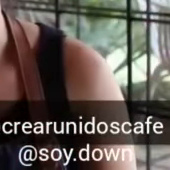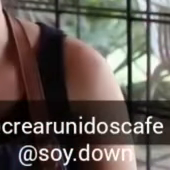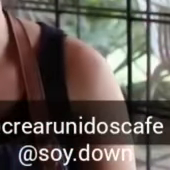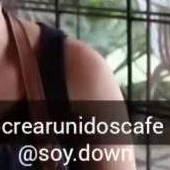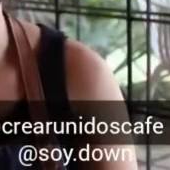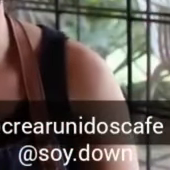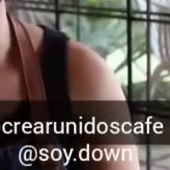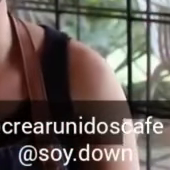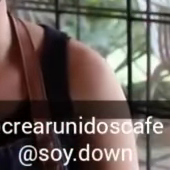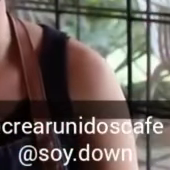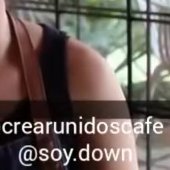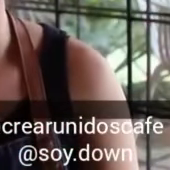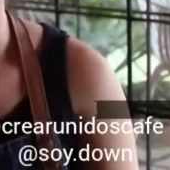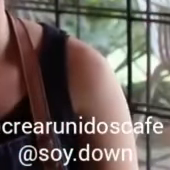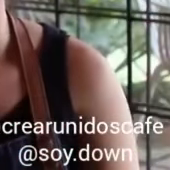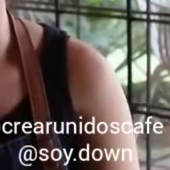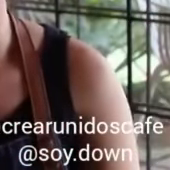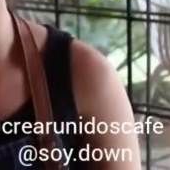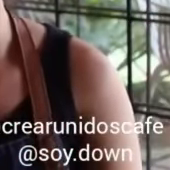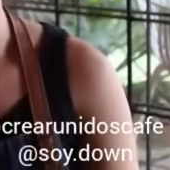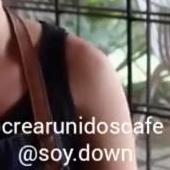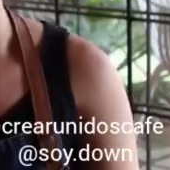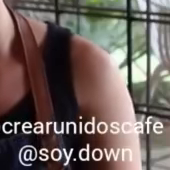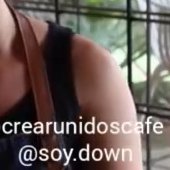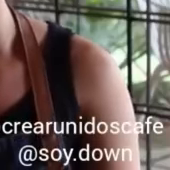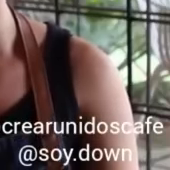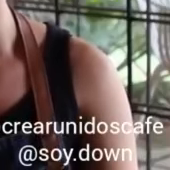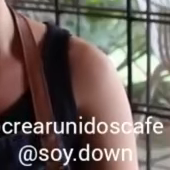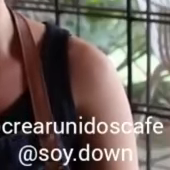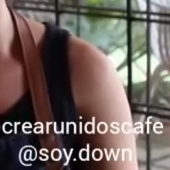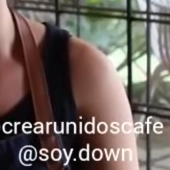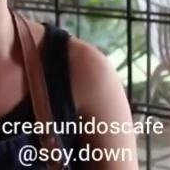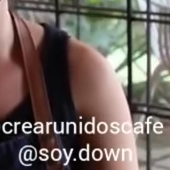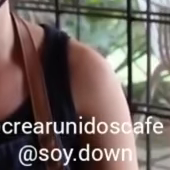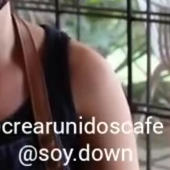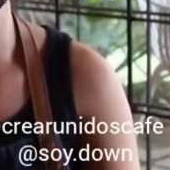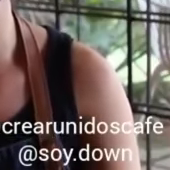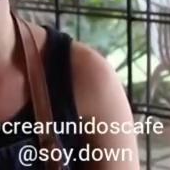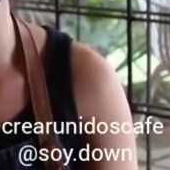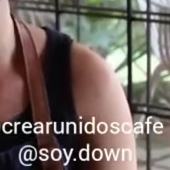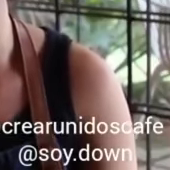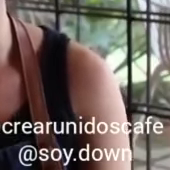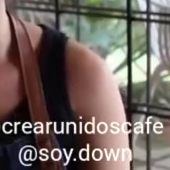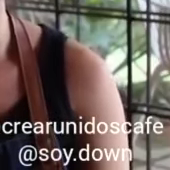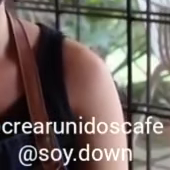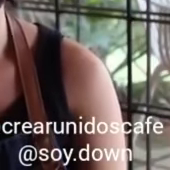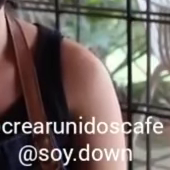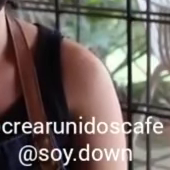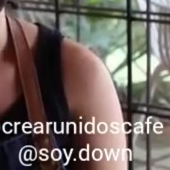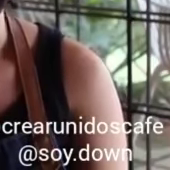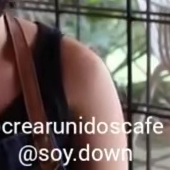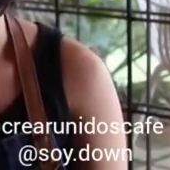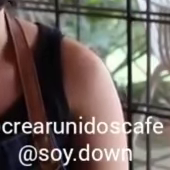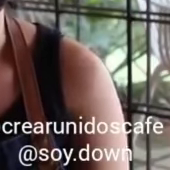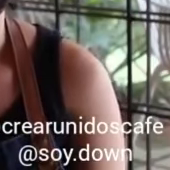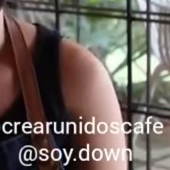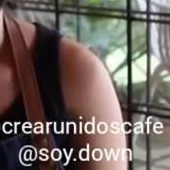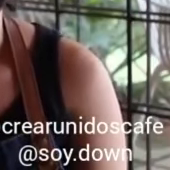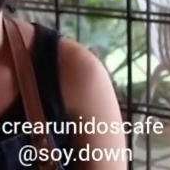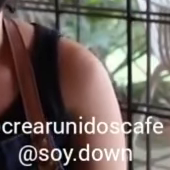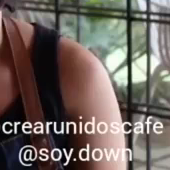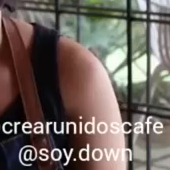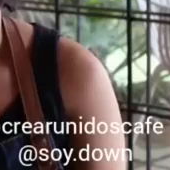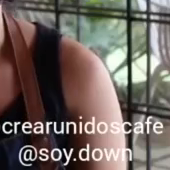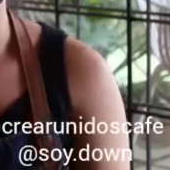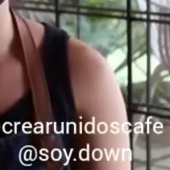como barista es maravilloso es maravilloso porque la disposición de ellos es óptimo